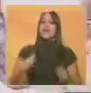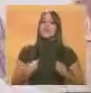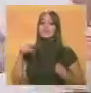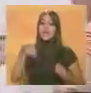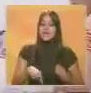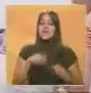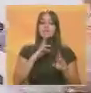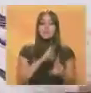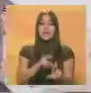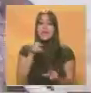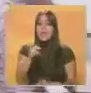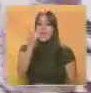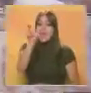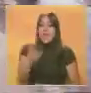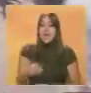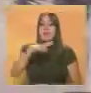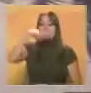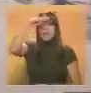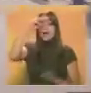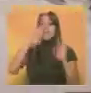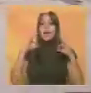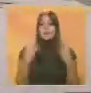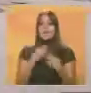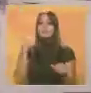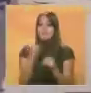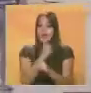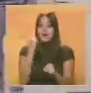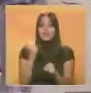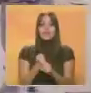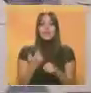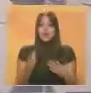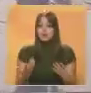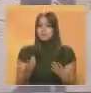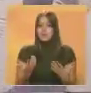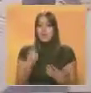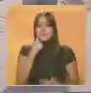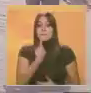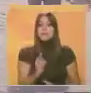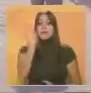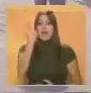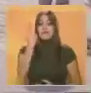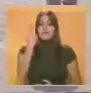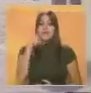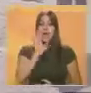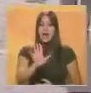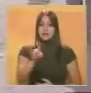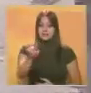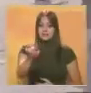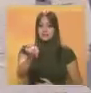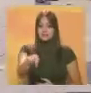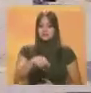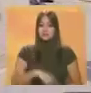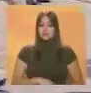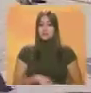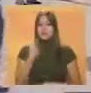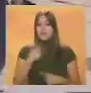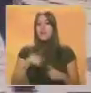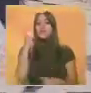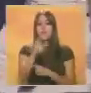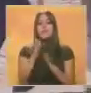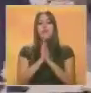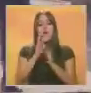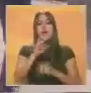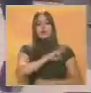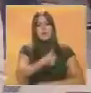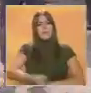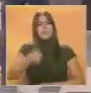zona aseguran que la víctima era un padre de familia trabajador y es primera vez que este ocurre en el sector. Sin embargo, exigen a las